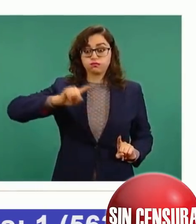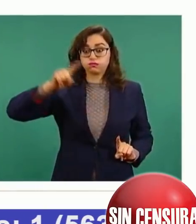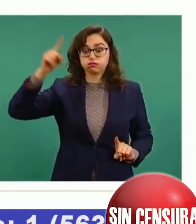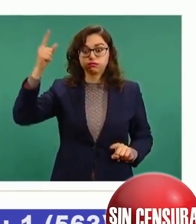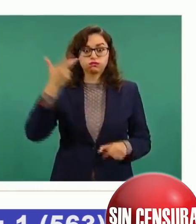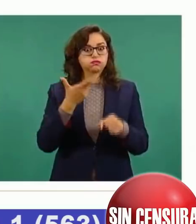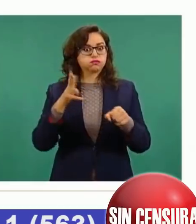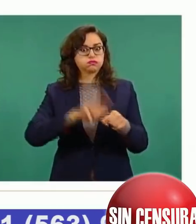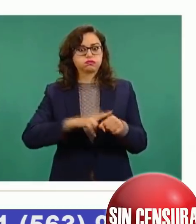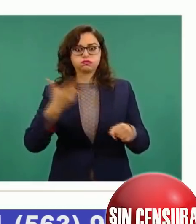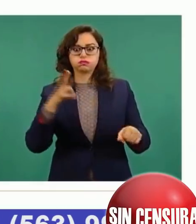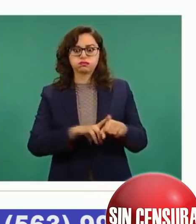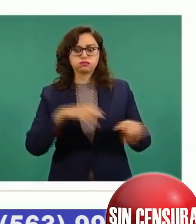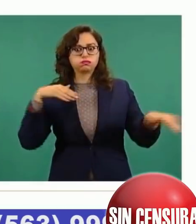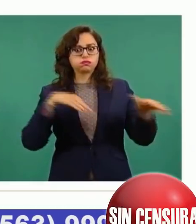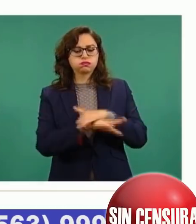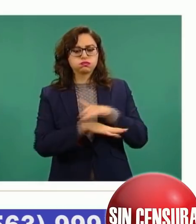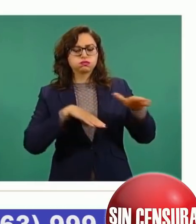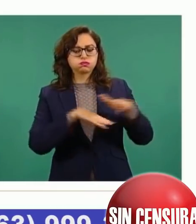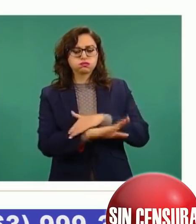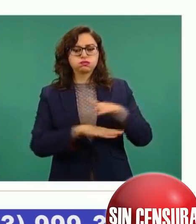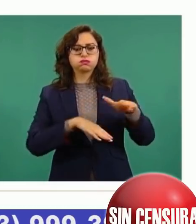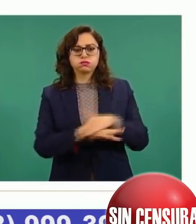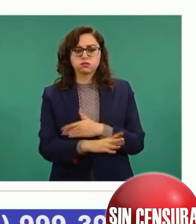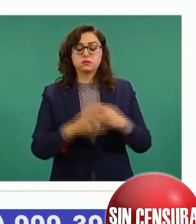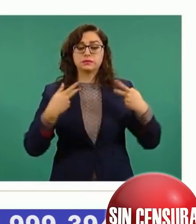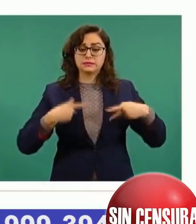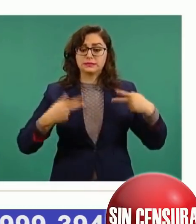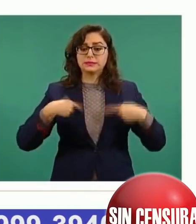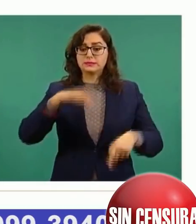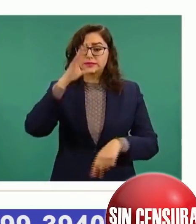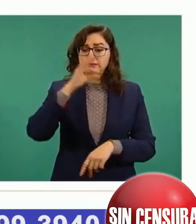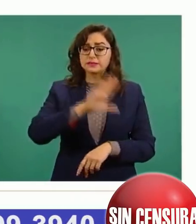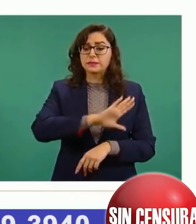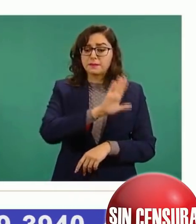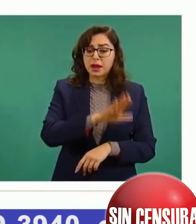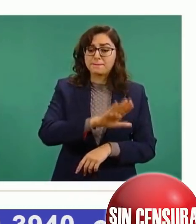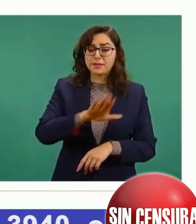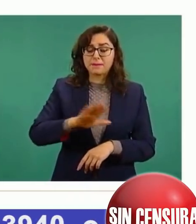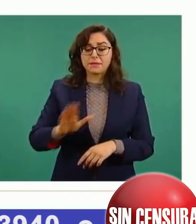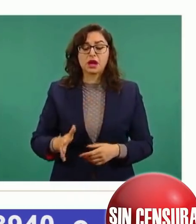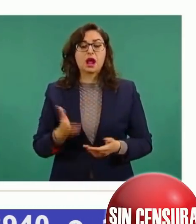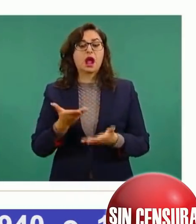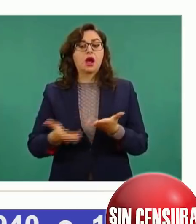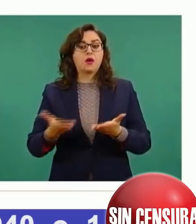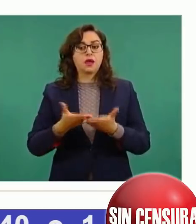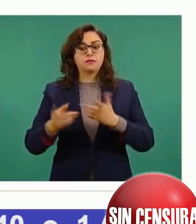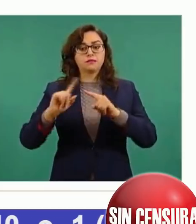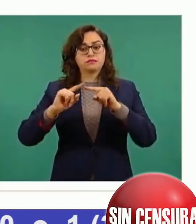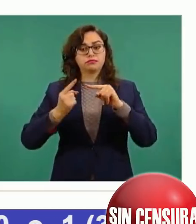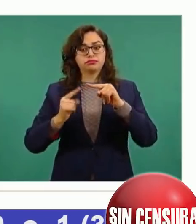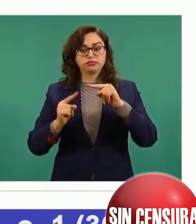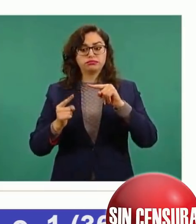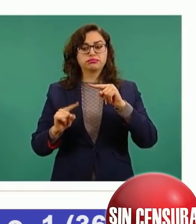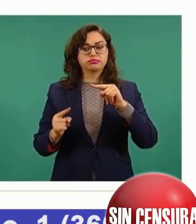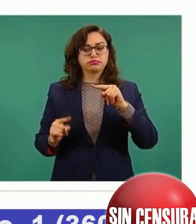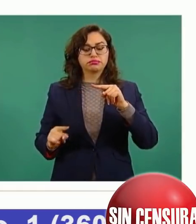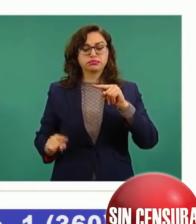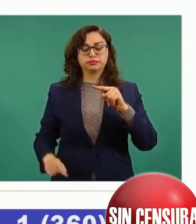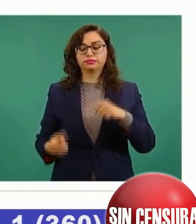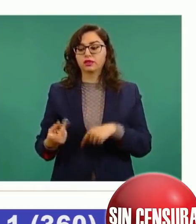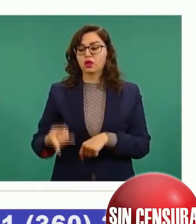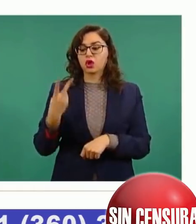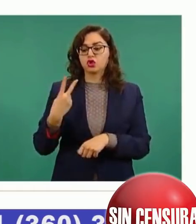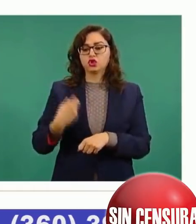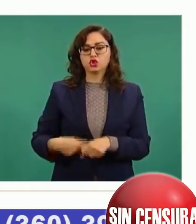de casos, y tuvo ese impacto también en la mortalidad. Después ha descendido y se mantiene en general en descenso, solamente en las